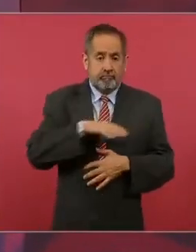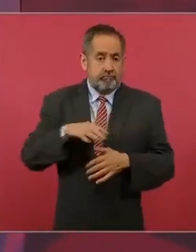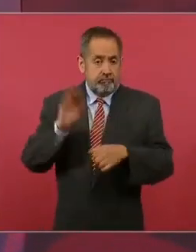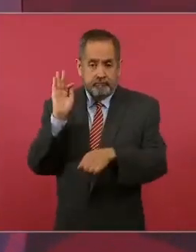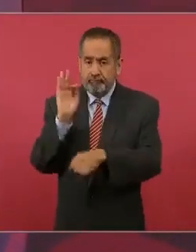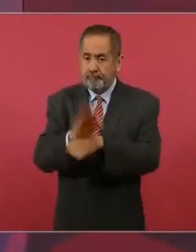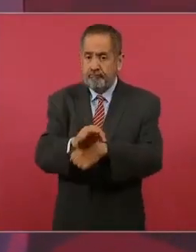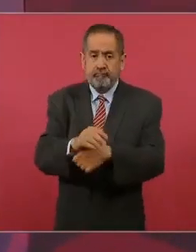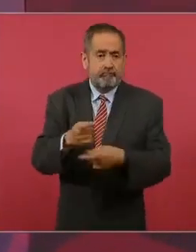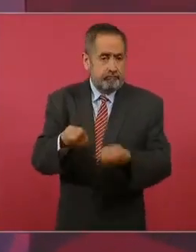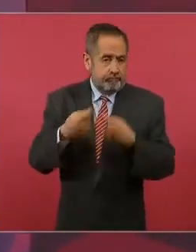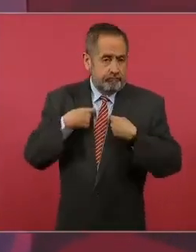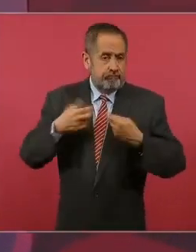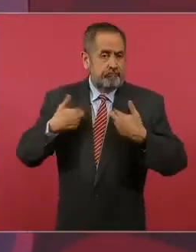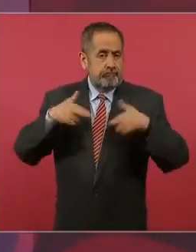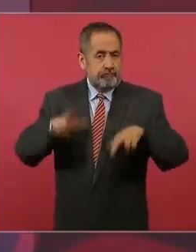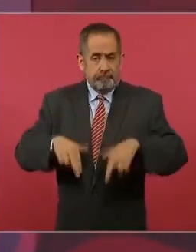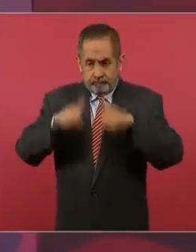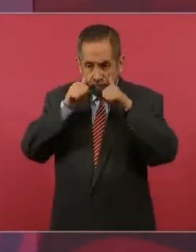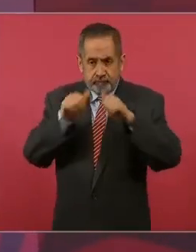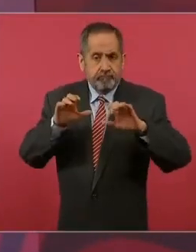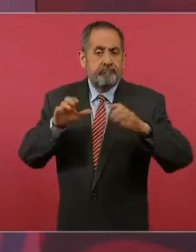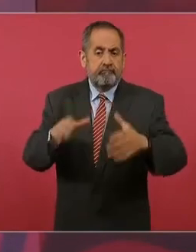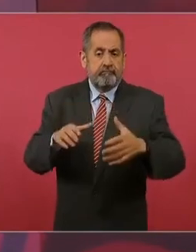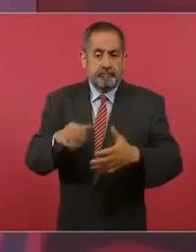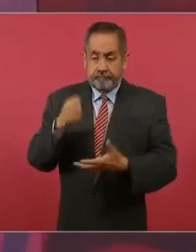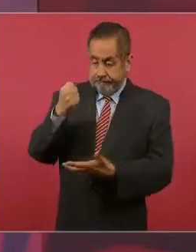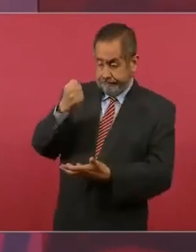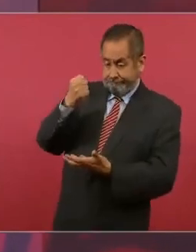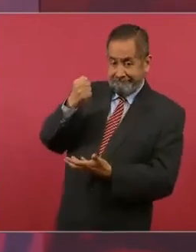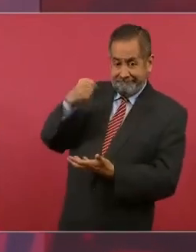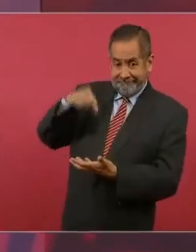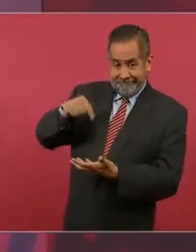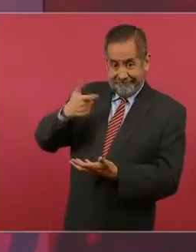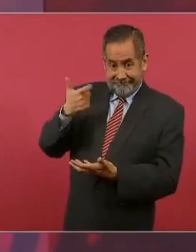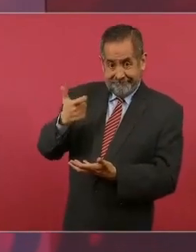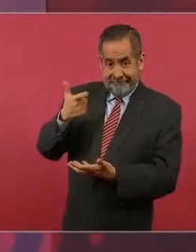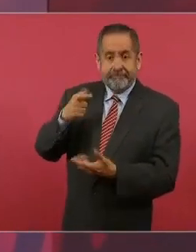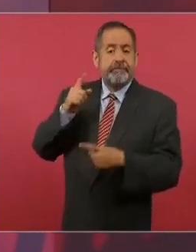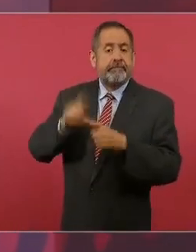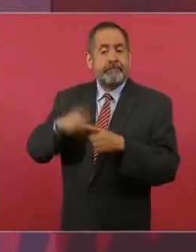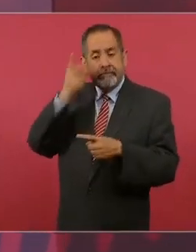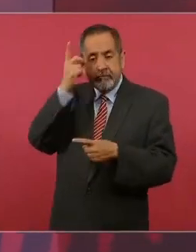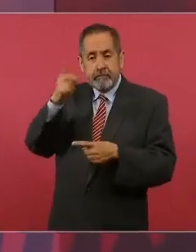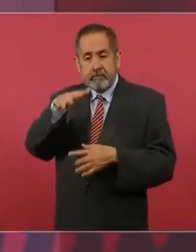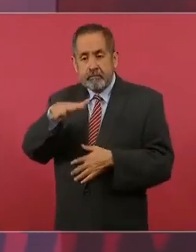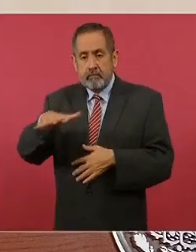El presupuesto que maneja el gobierno es de todo el pueblo.